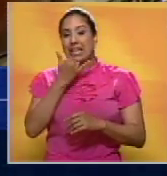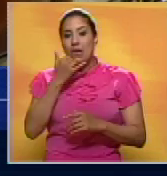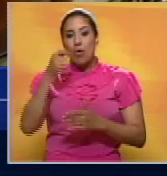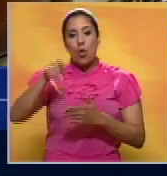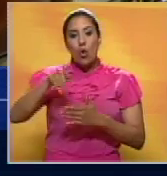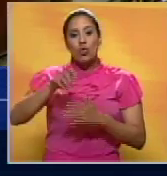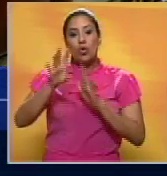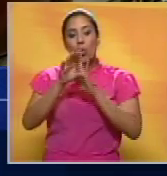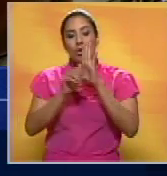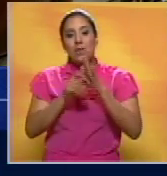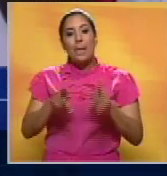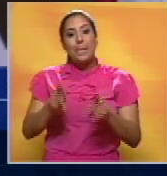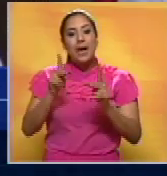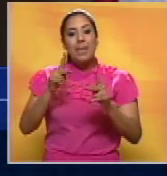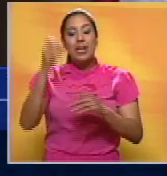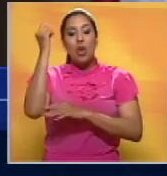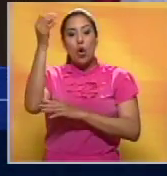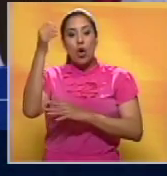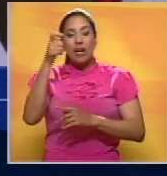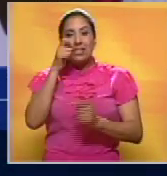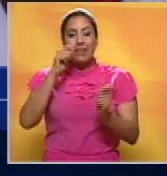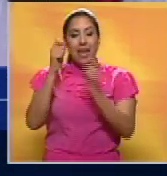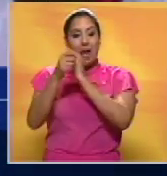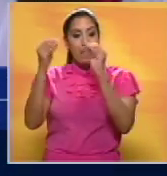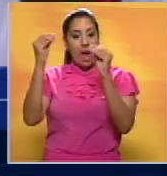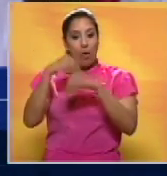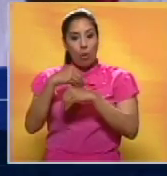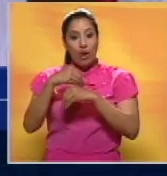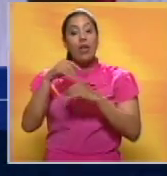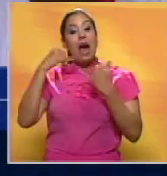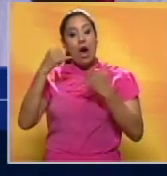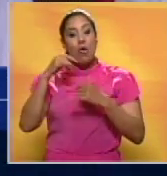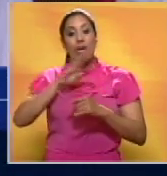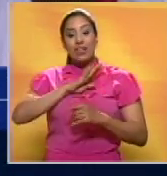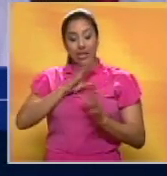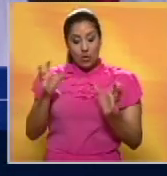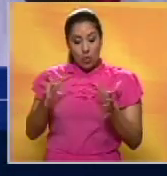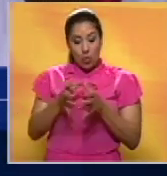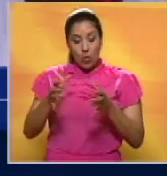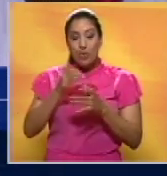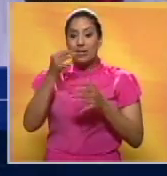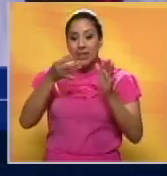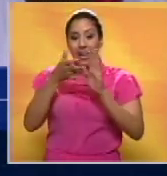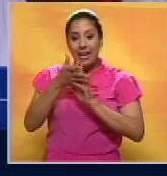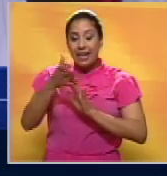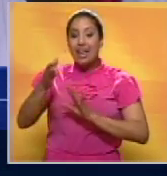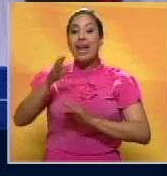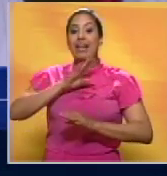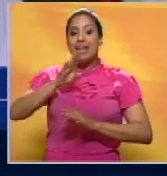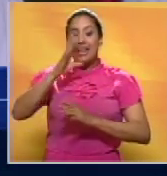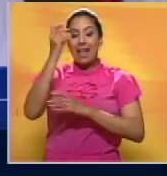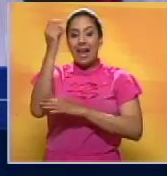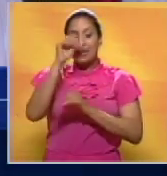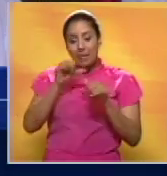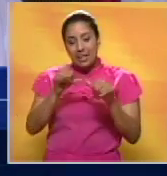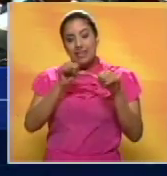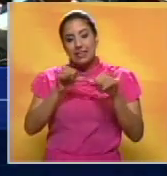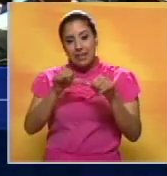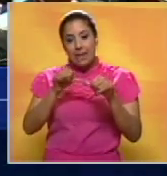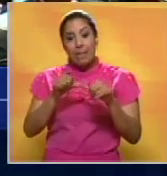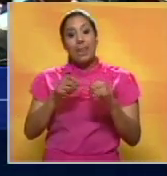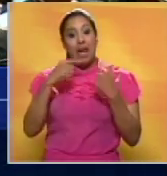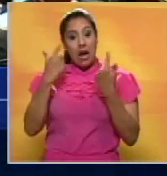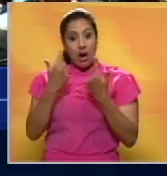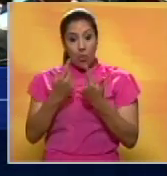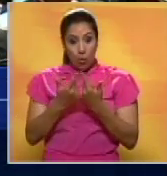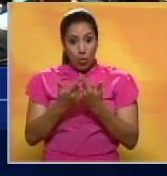Corte Constitucional que permite al Congreso modificar el acuerdo. En una misiva, el grupo subrayó que se ha declarado en asamblea permanente en